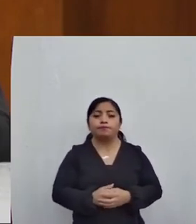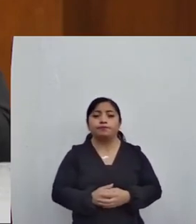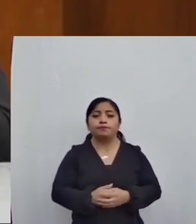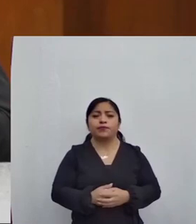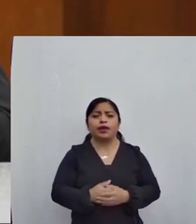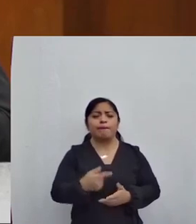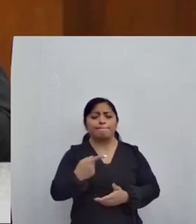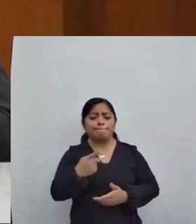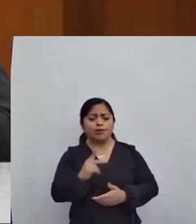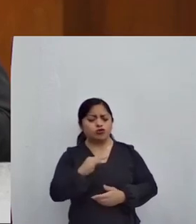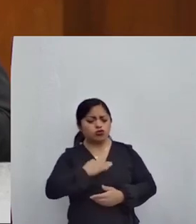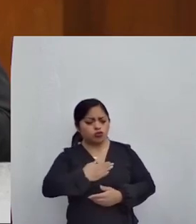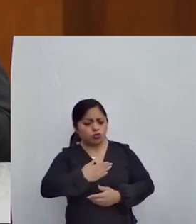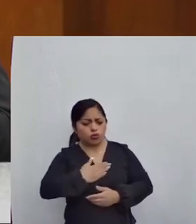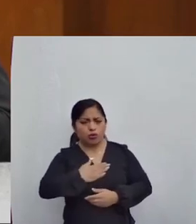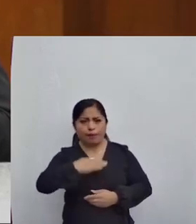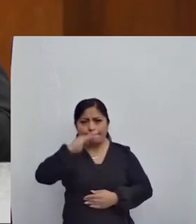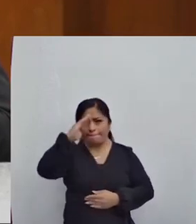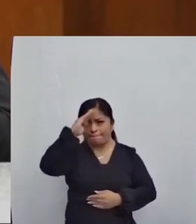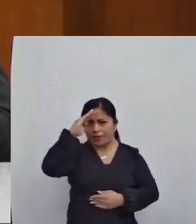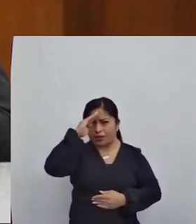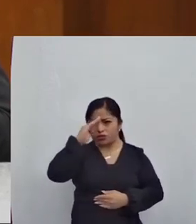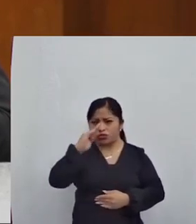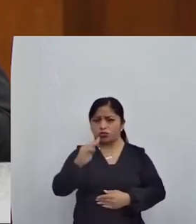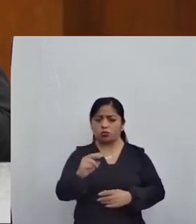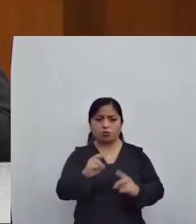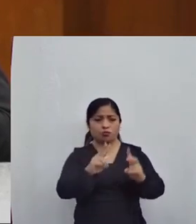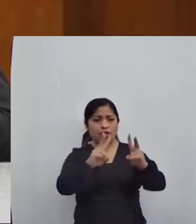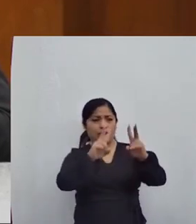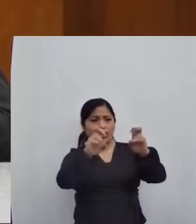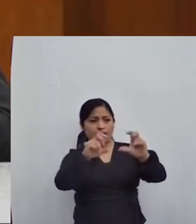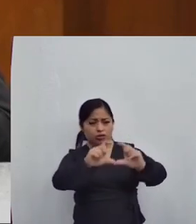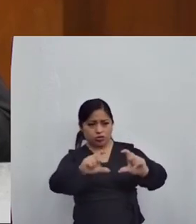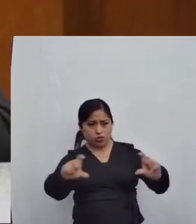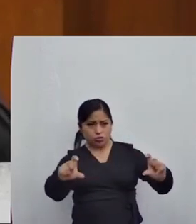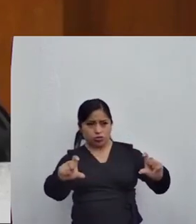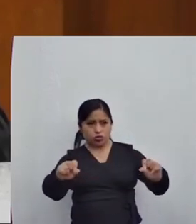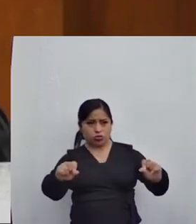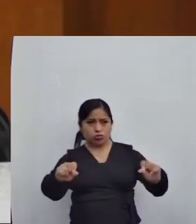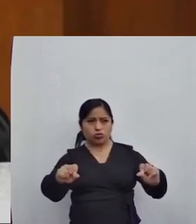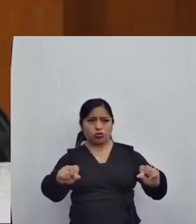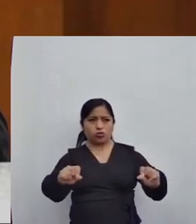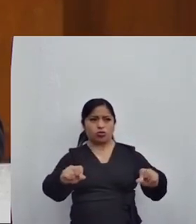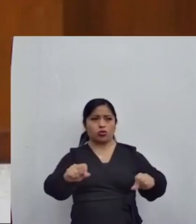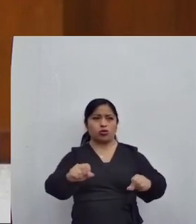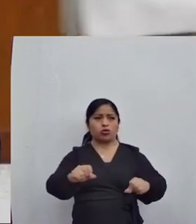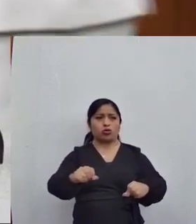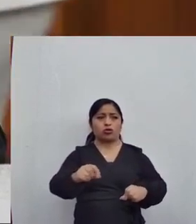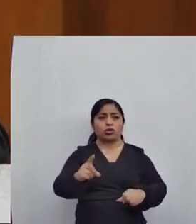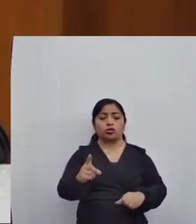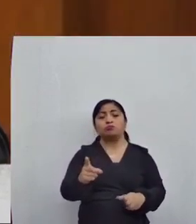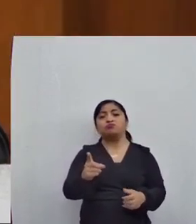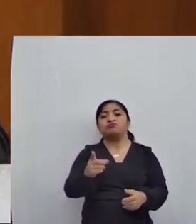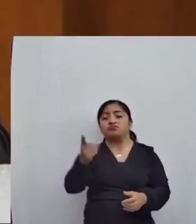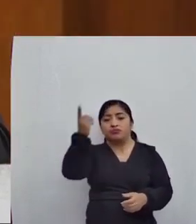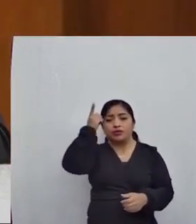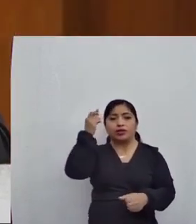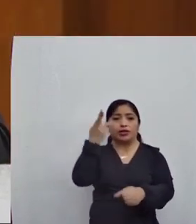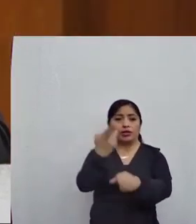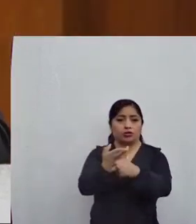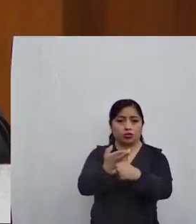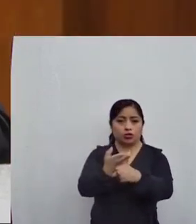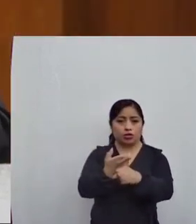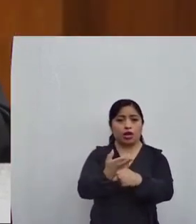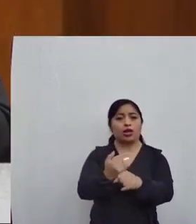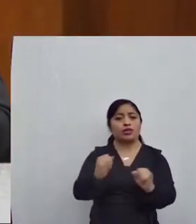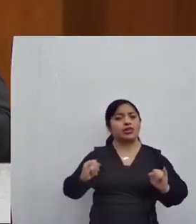Siguiente, creo que el título del capítulo, como lo señala muy bien nuestra directora del instituto,